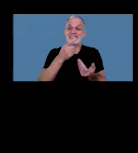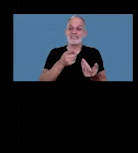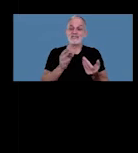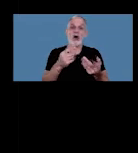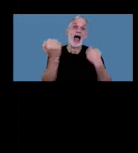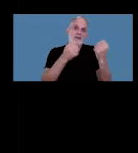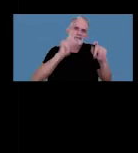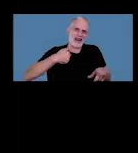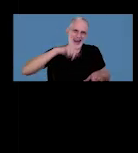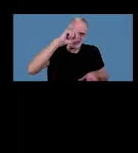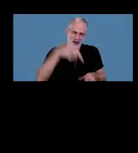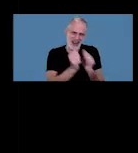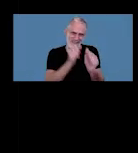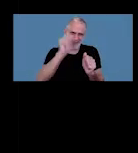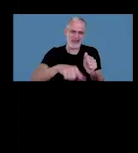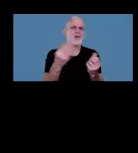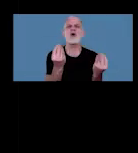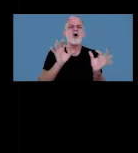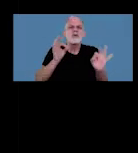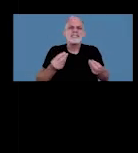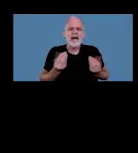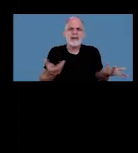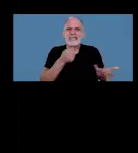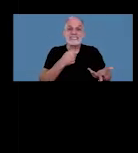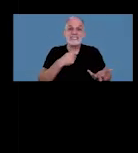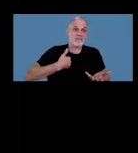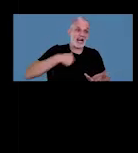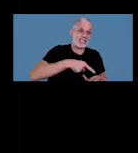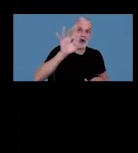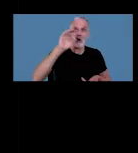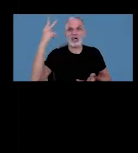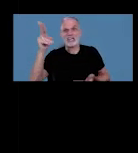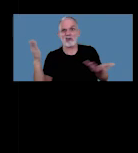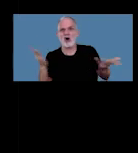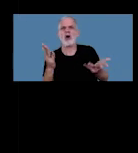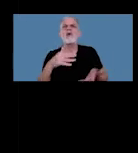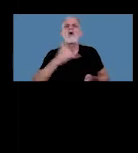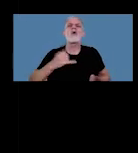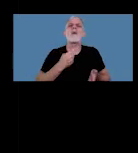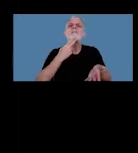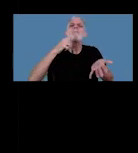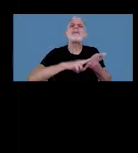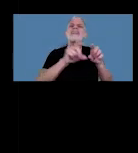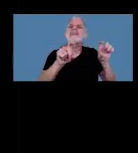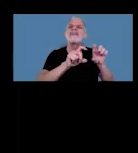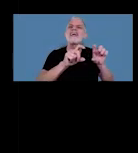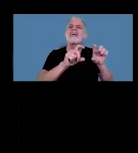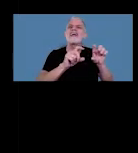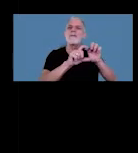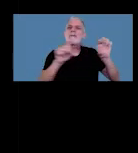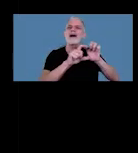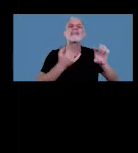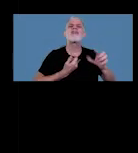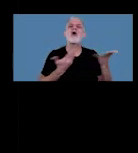país. ¿Cómo voy a determinar si un automóvil es del país o del exterior? Por el lugar de patentamiento. Entonces, si